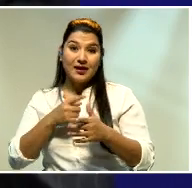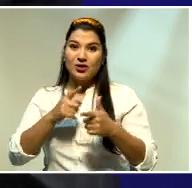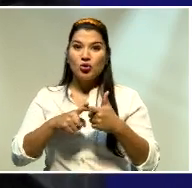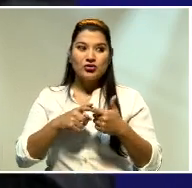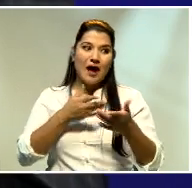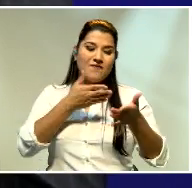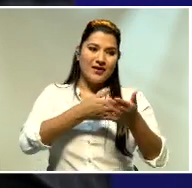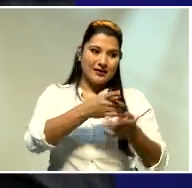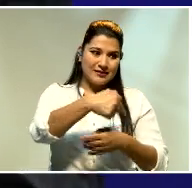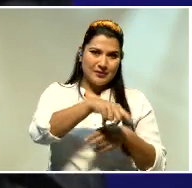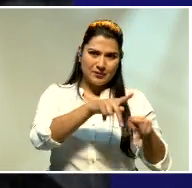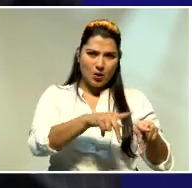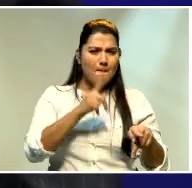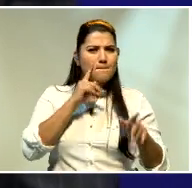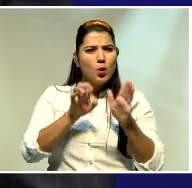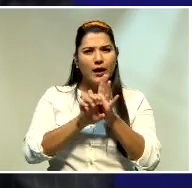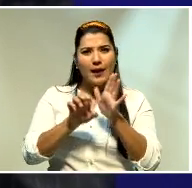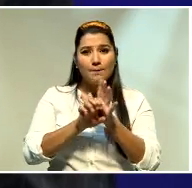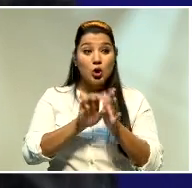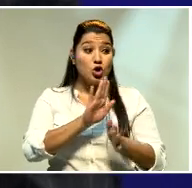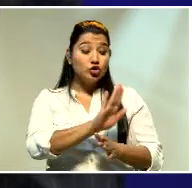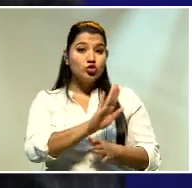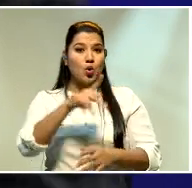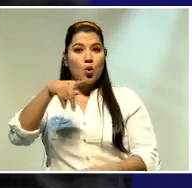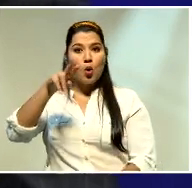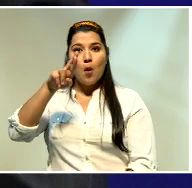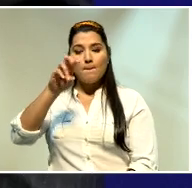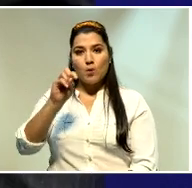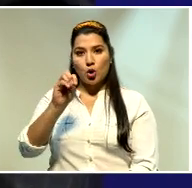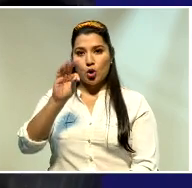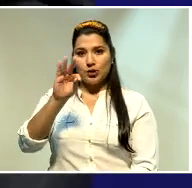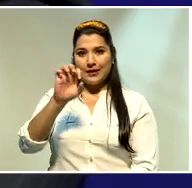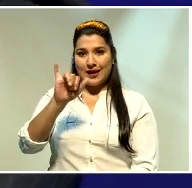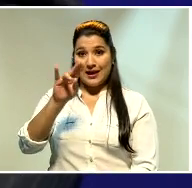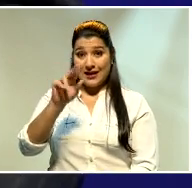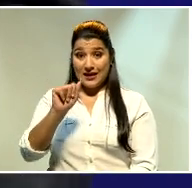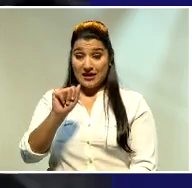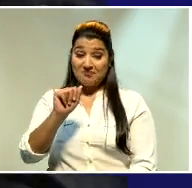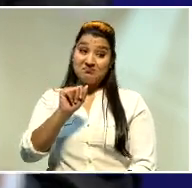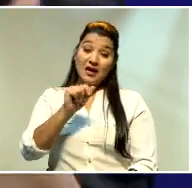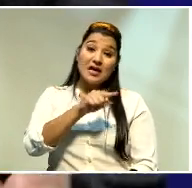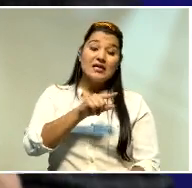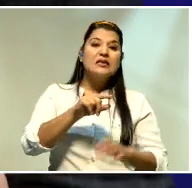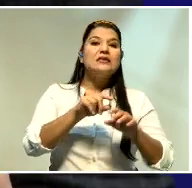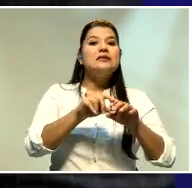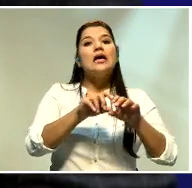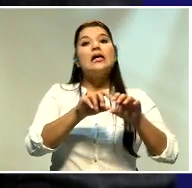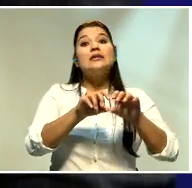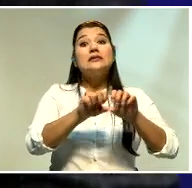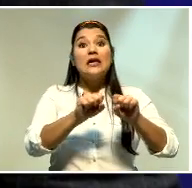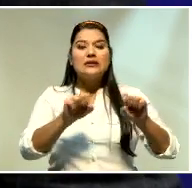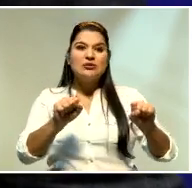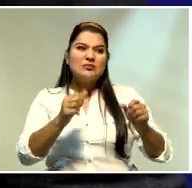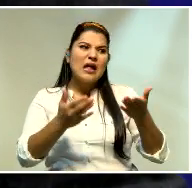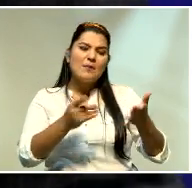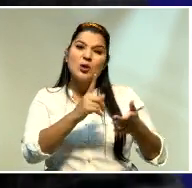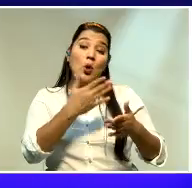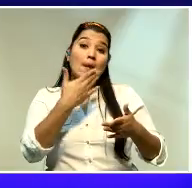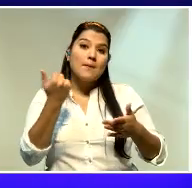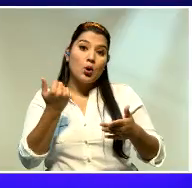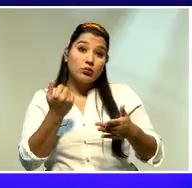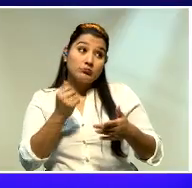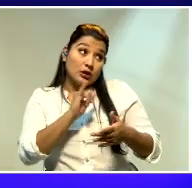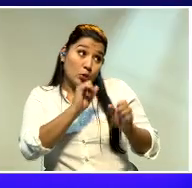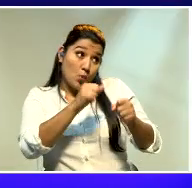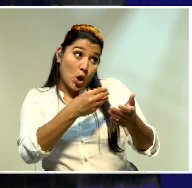la proteína que es el salchichón, por ejemplo. Cosas por el estilo, que no puede ser necesariamente la mejor, pero es lo que más se consume. Cosas Y es por lo el que pueden estilo. comprar